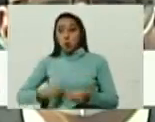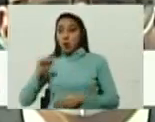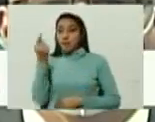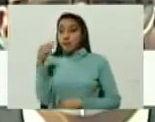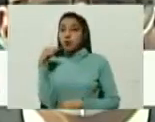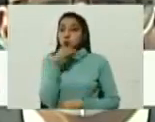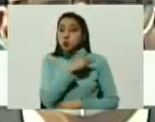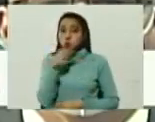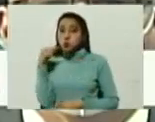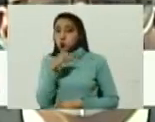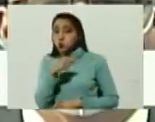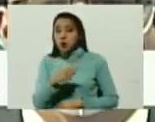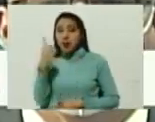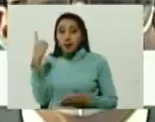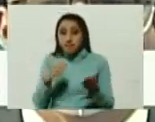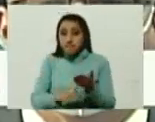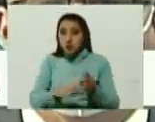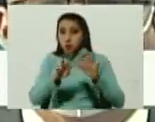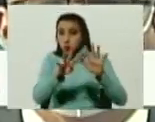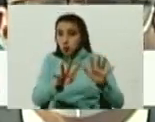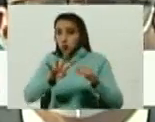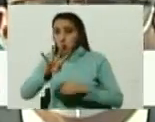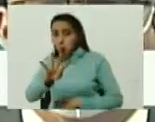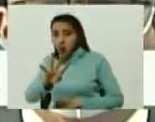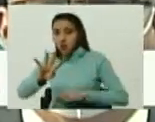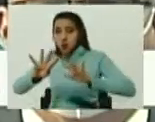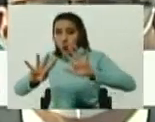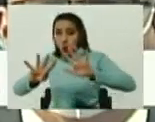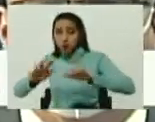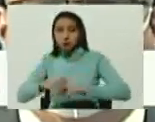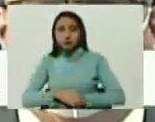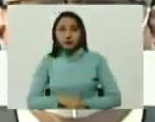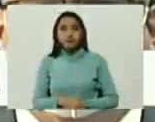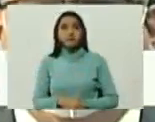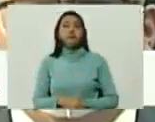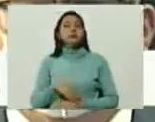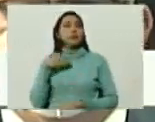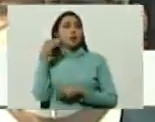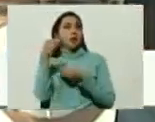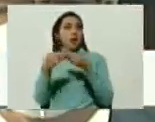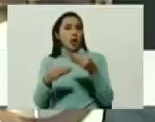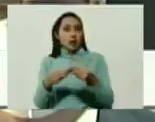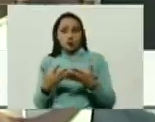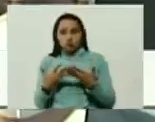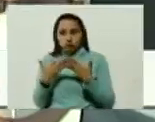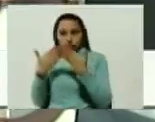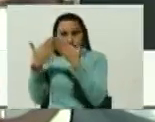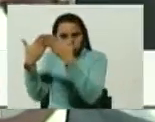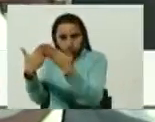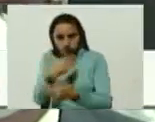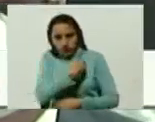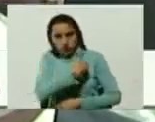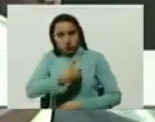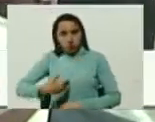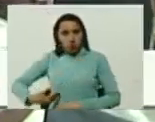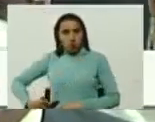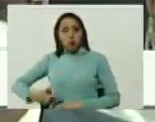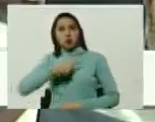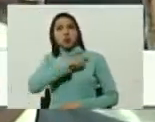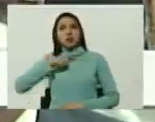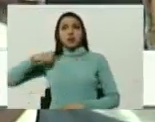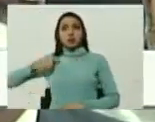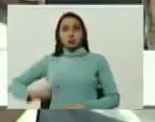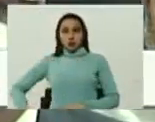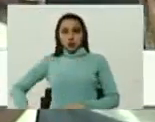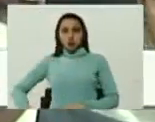de 1949 y hacerle llegar al señor presidente de república por china xi